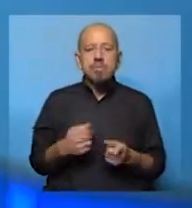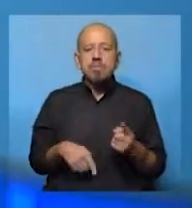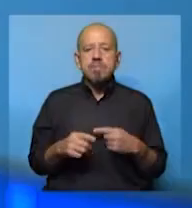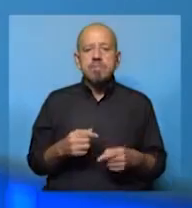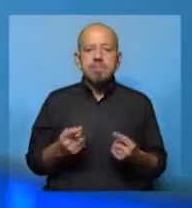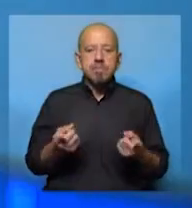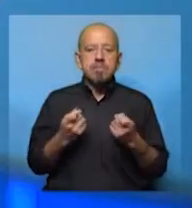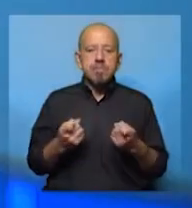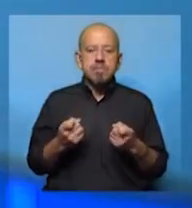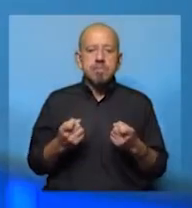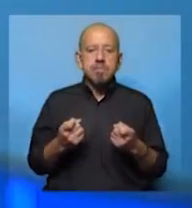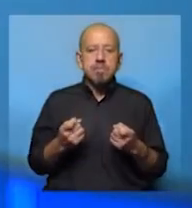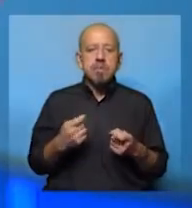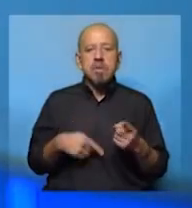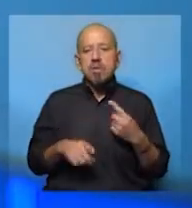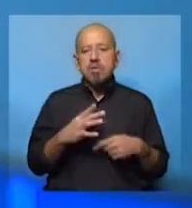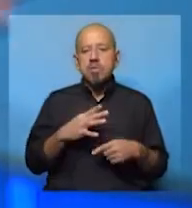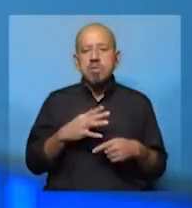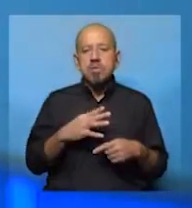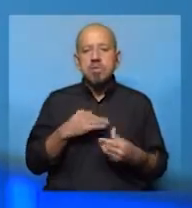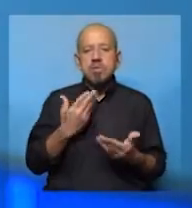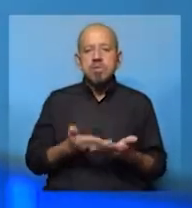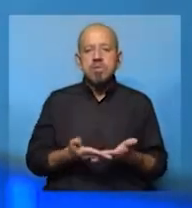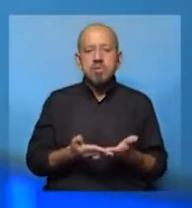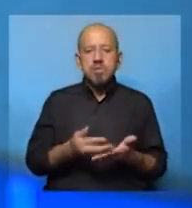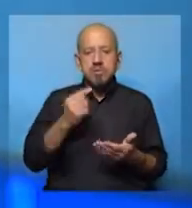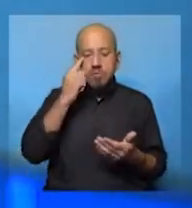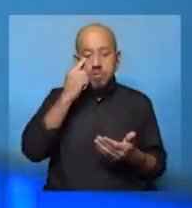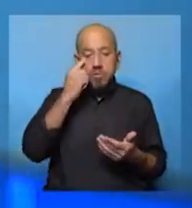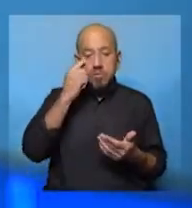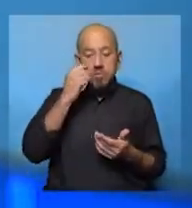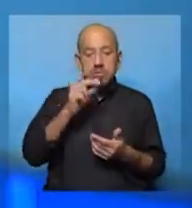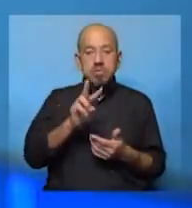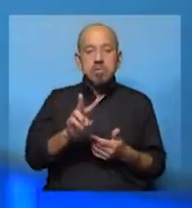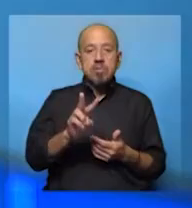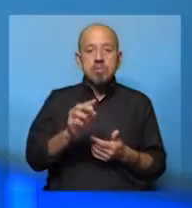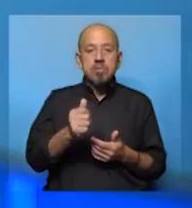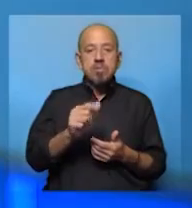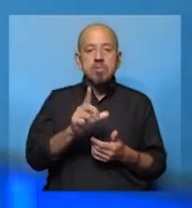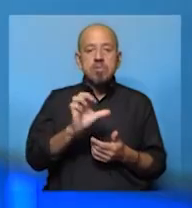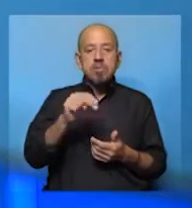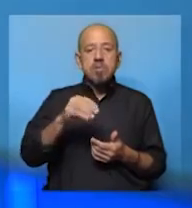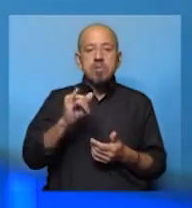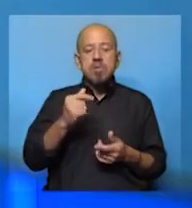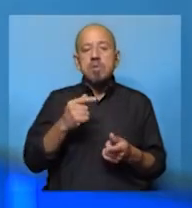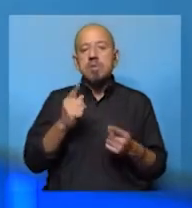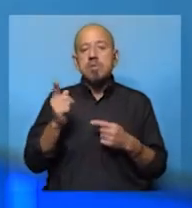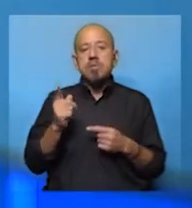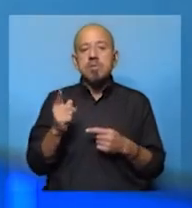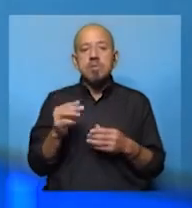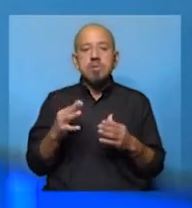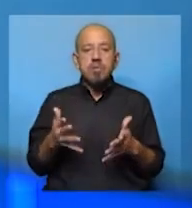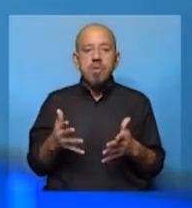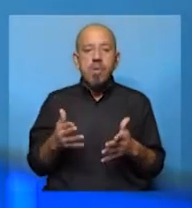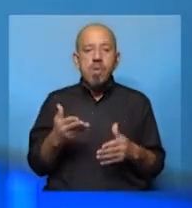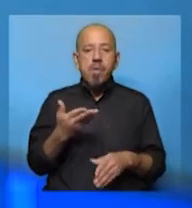precisaba un predio ferial y había venido una propuesta de la feria de valencia y frente a eso se había este